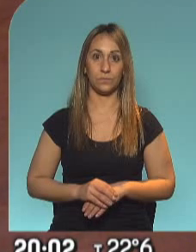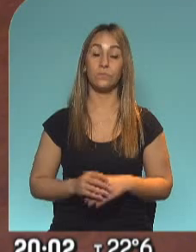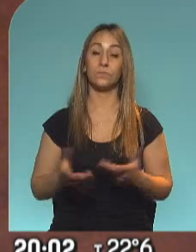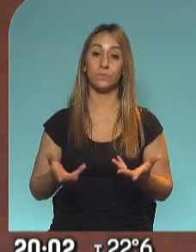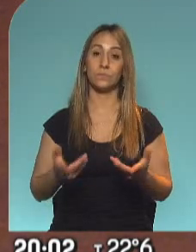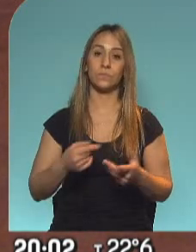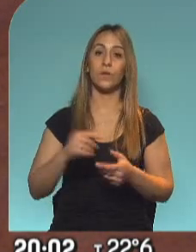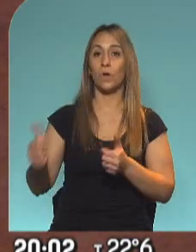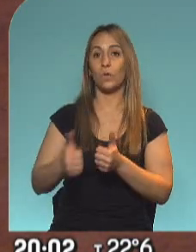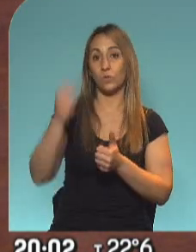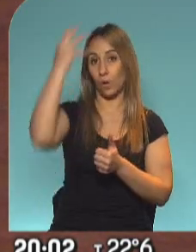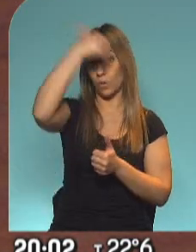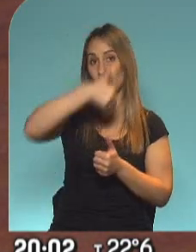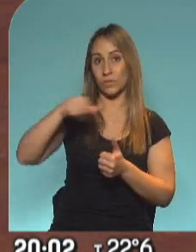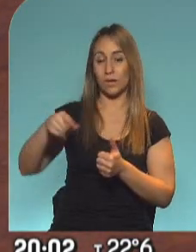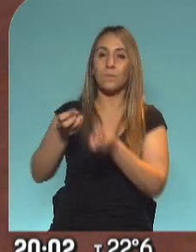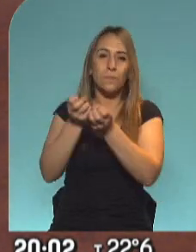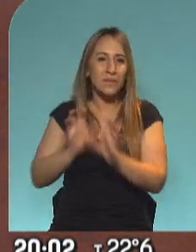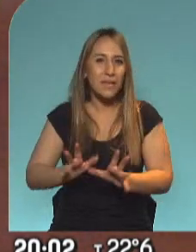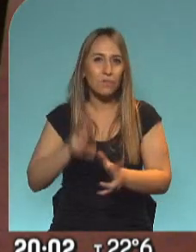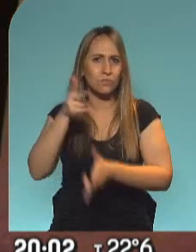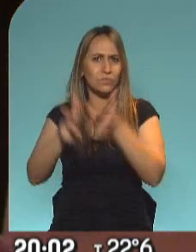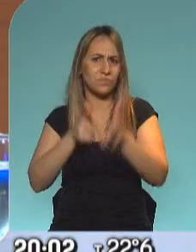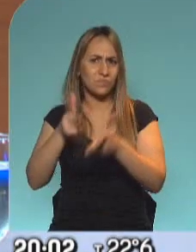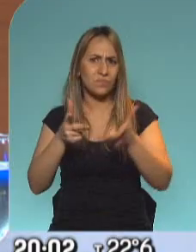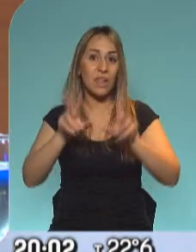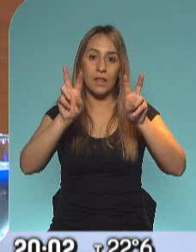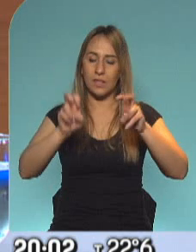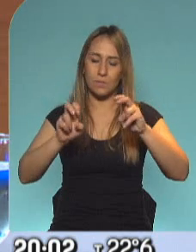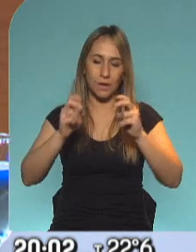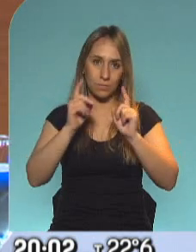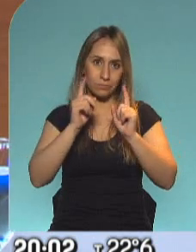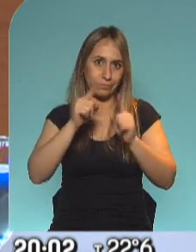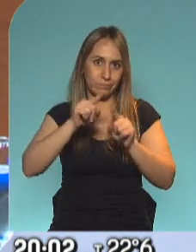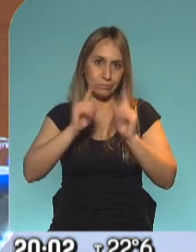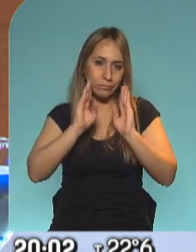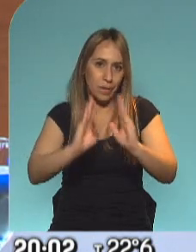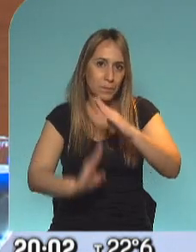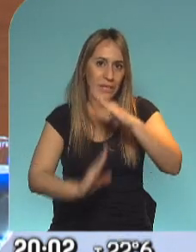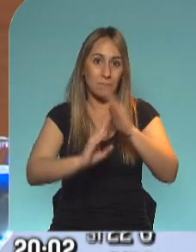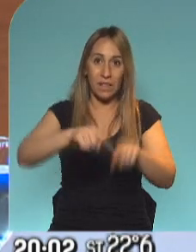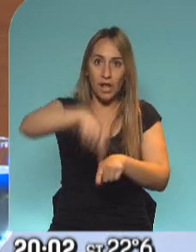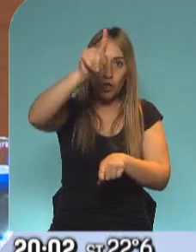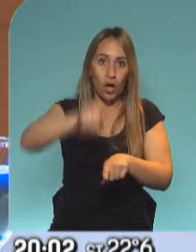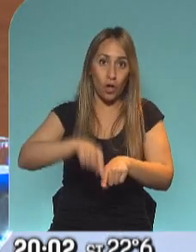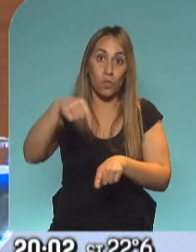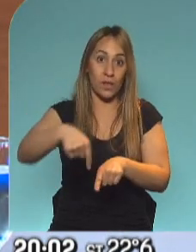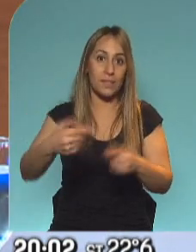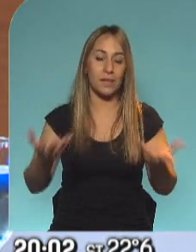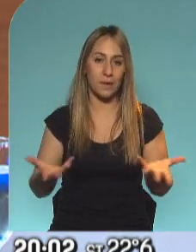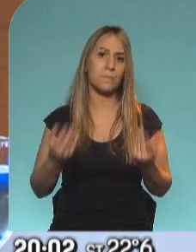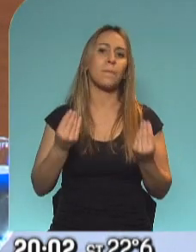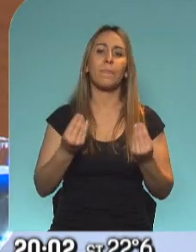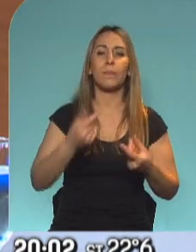Y aquí ya estamos con Lucía Isikoff para empezar a hablar de este tema que ha sido el gran tema durante toda la jornada. Un tema o una decisión